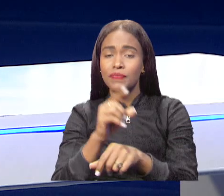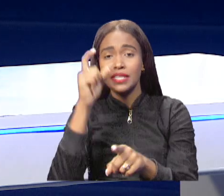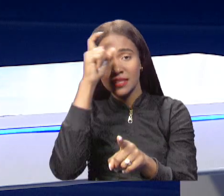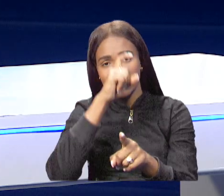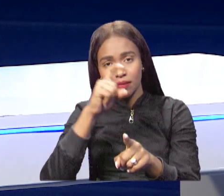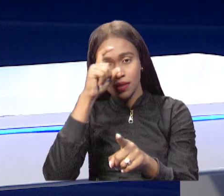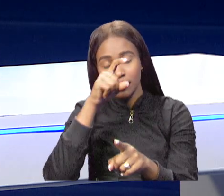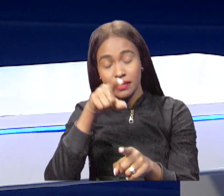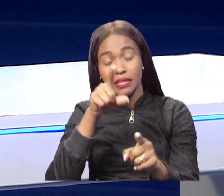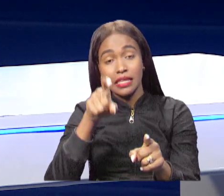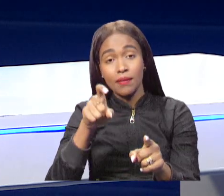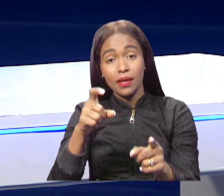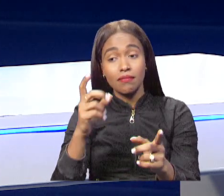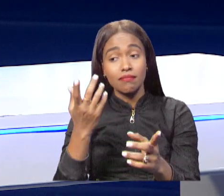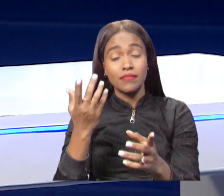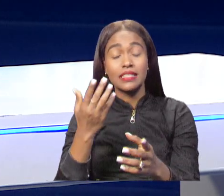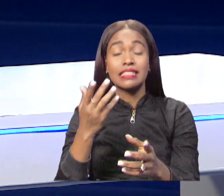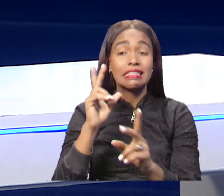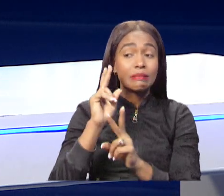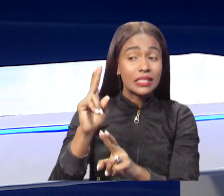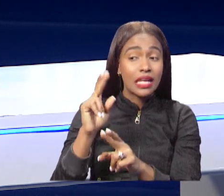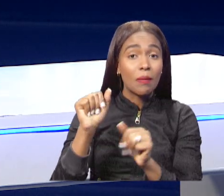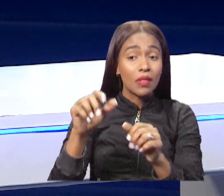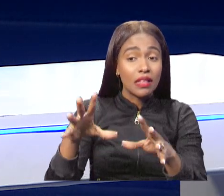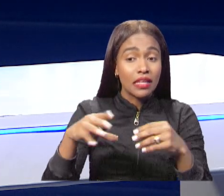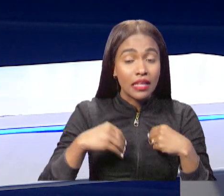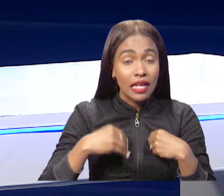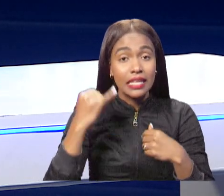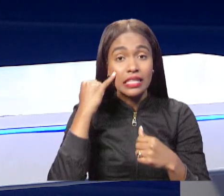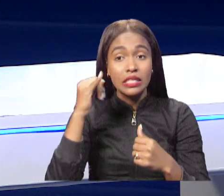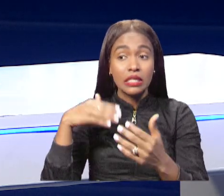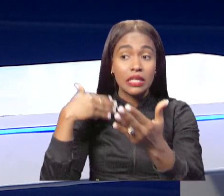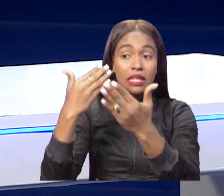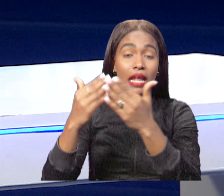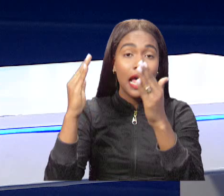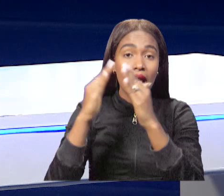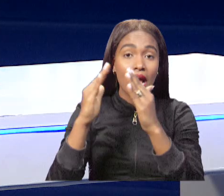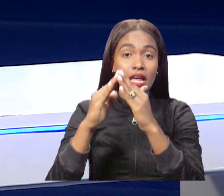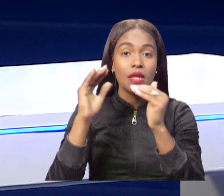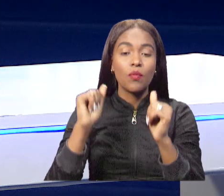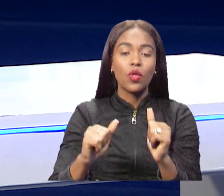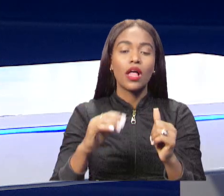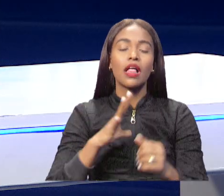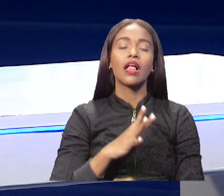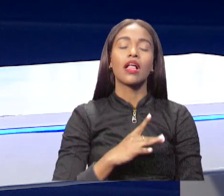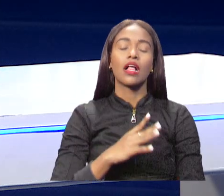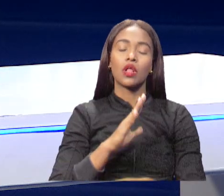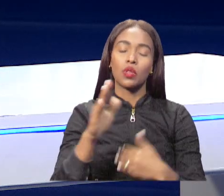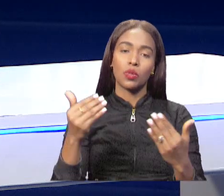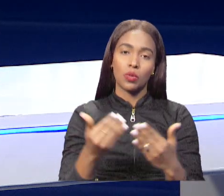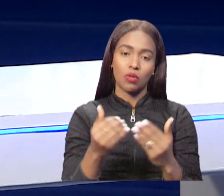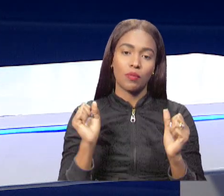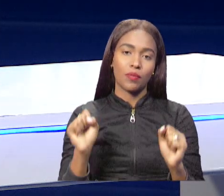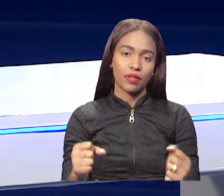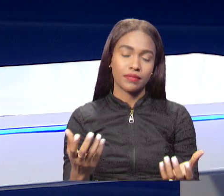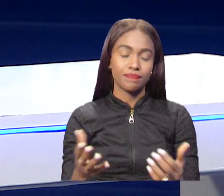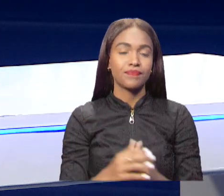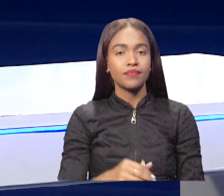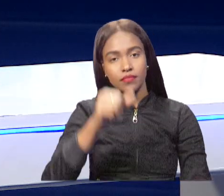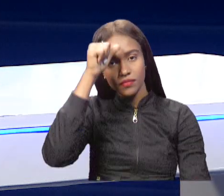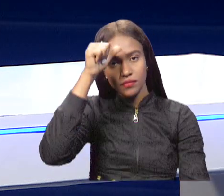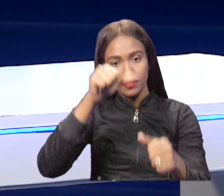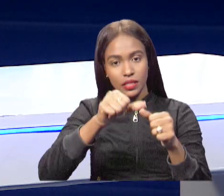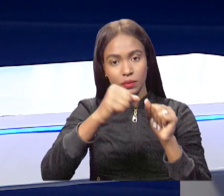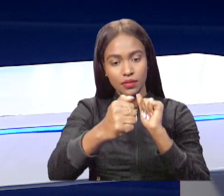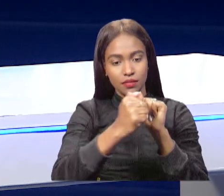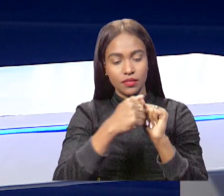y resulta pues bastante agradable cuando vuelva a casa encontrar lo suyo de forma íntegra. Les recordamos